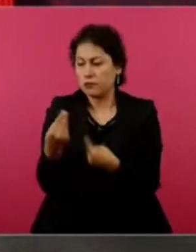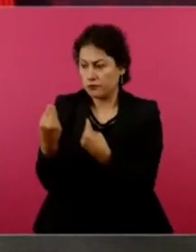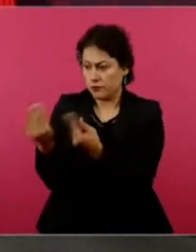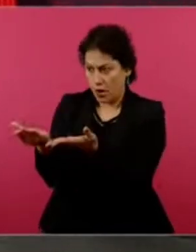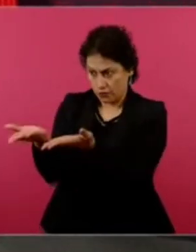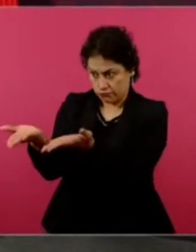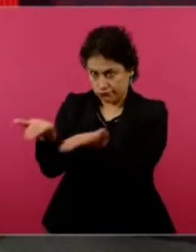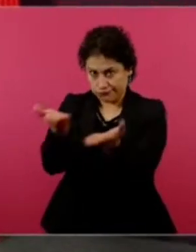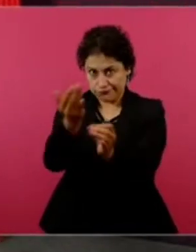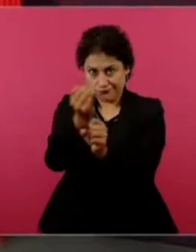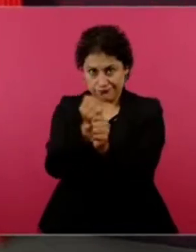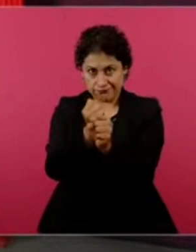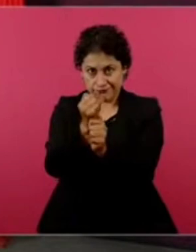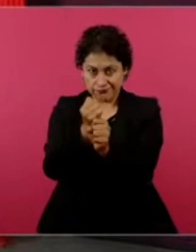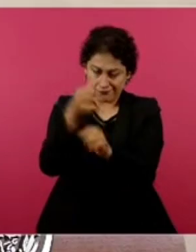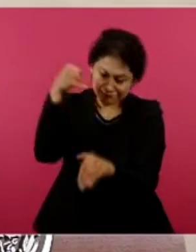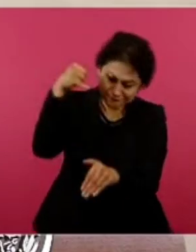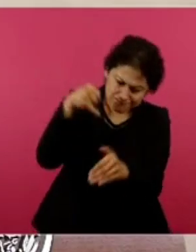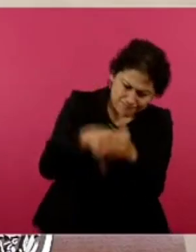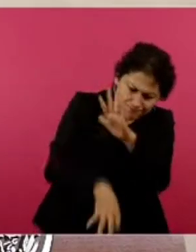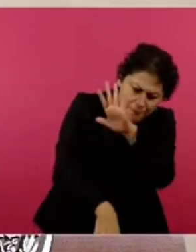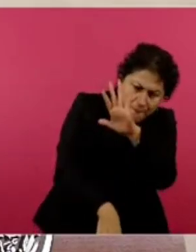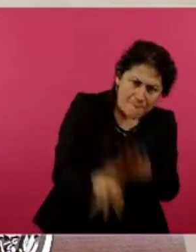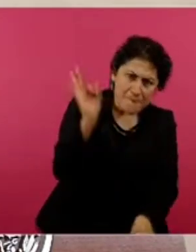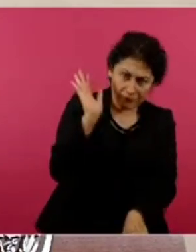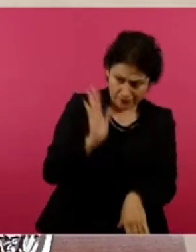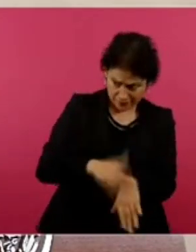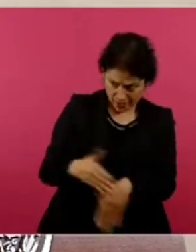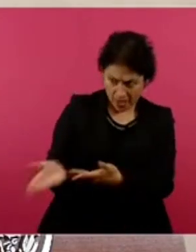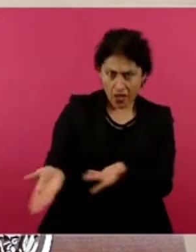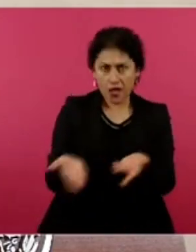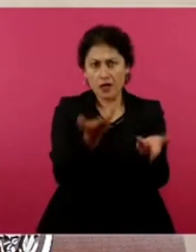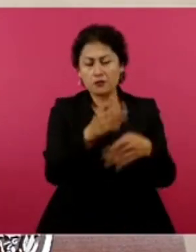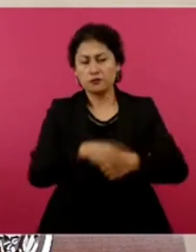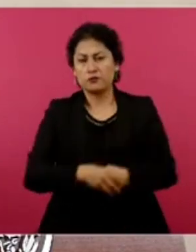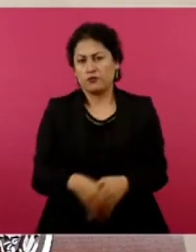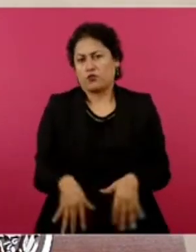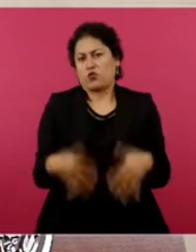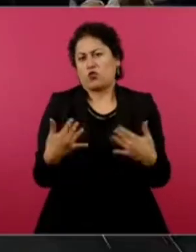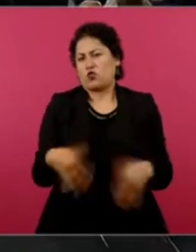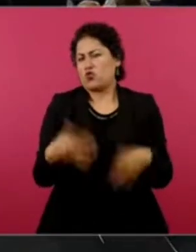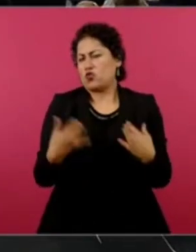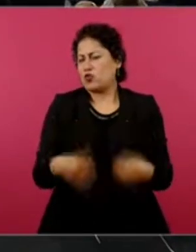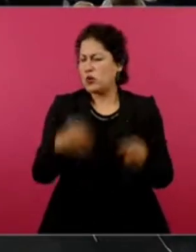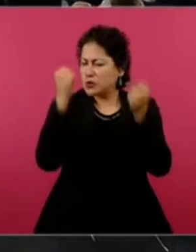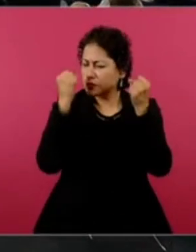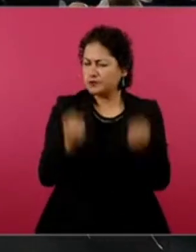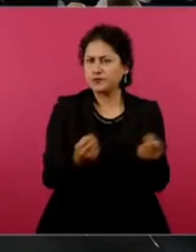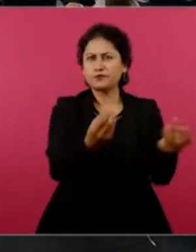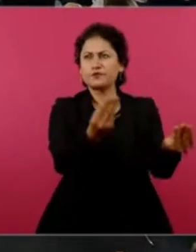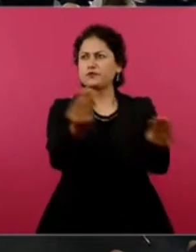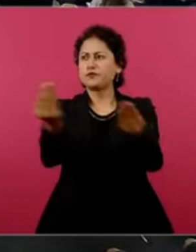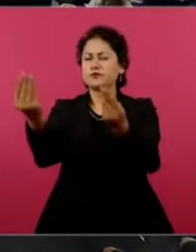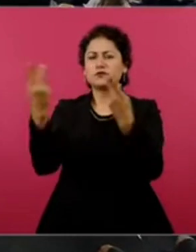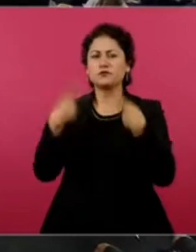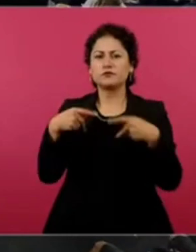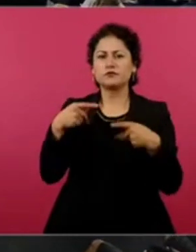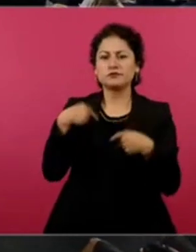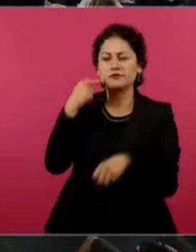hay más información, muchos testimonios sobre el